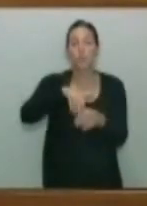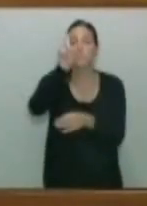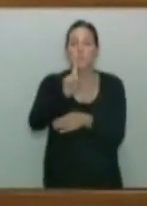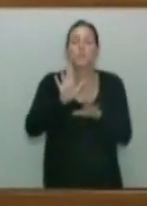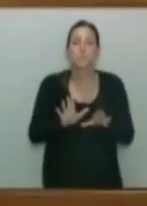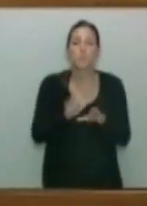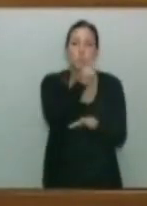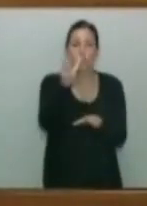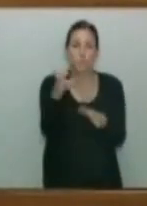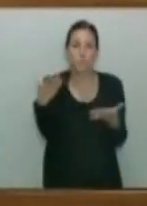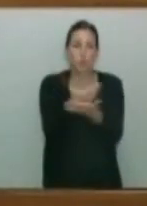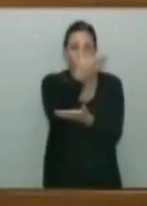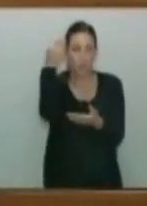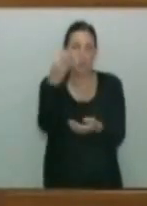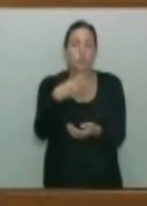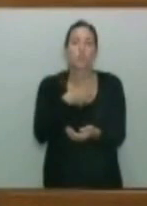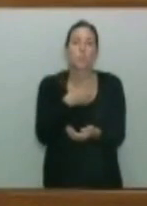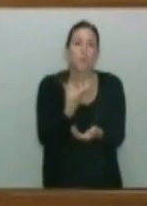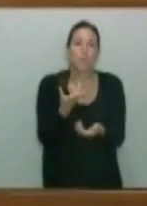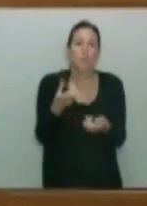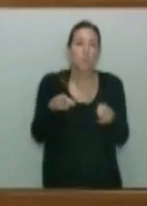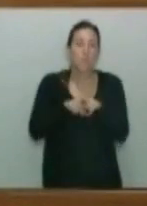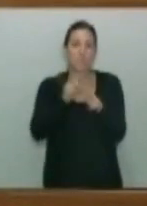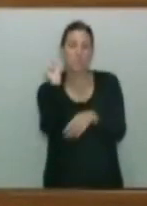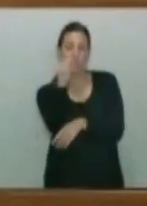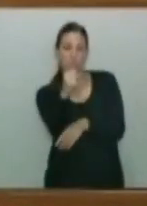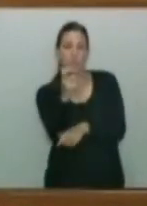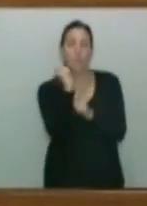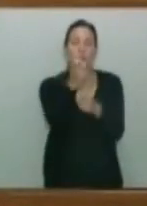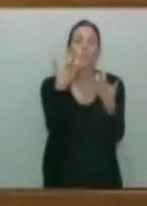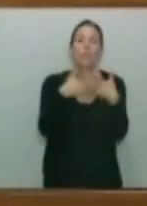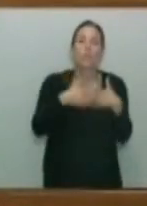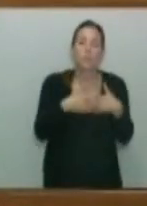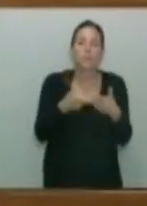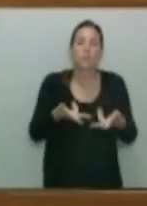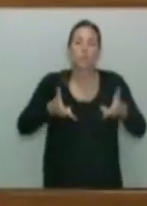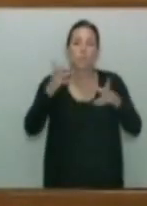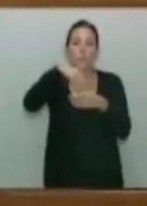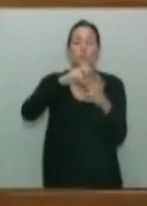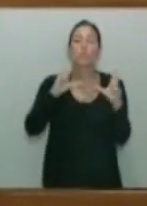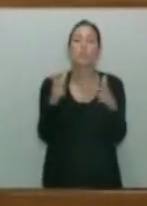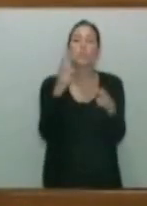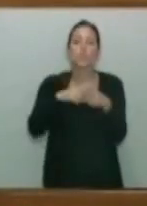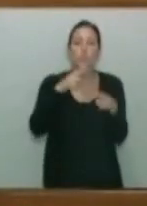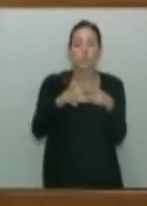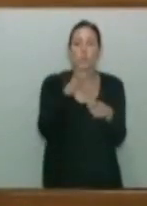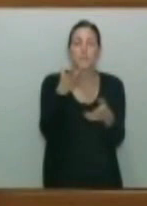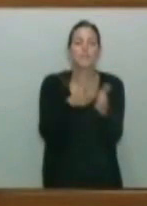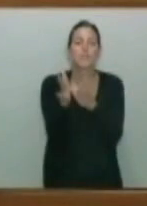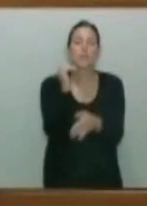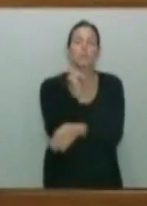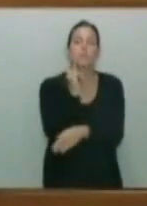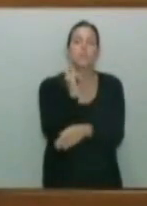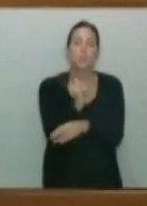creo que nadie de los que estamos aquí debe despreciar la necesidad de garantizar el funcionamiento democrático de los partidos políticos, que somos instituciones